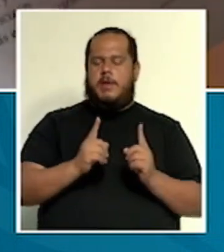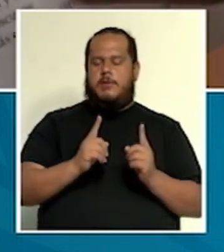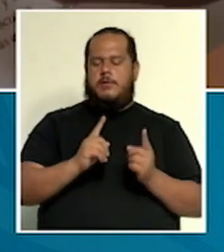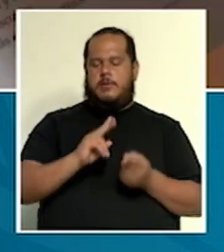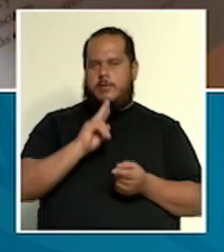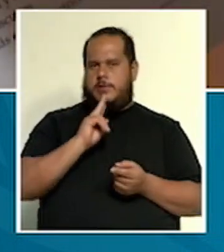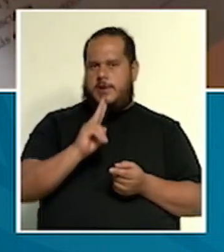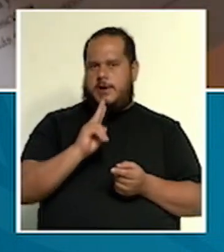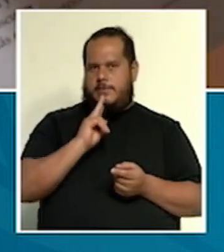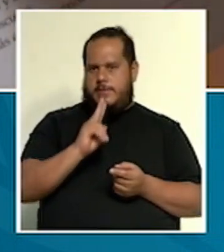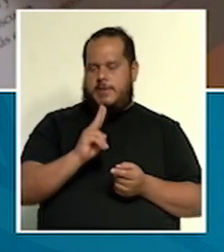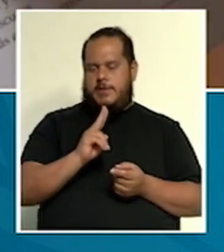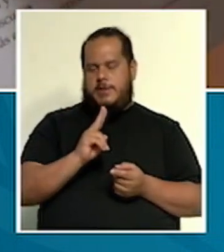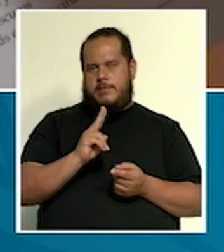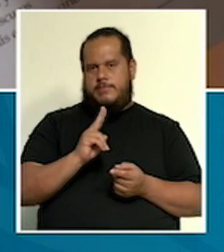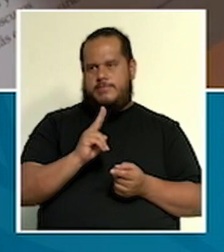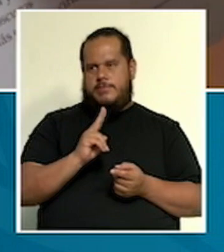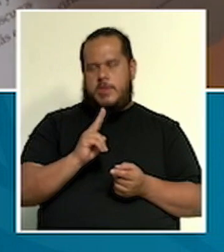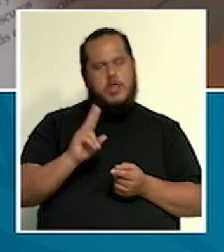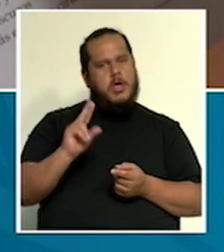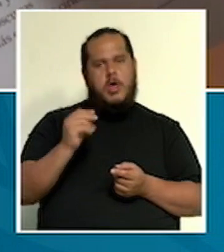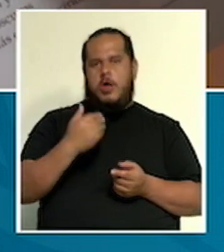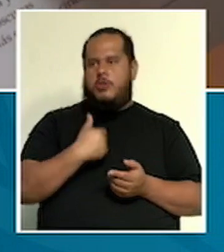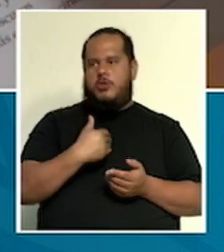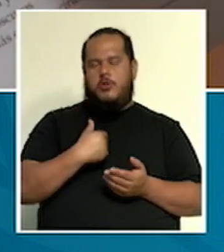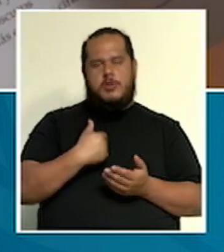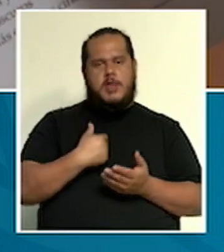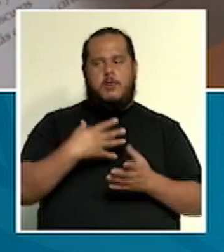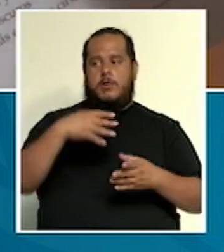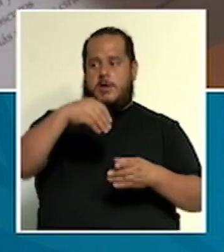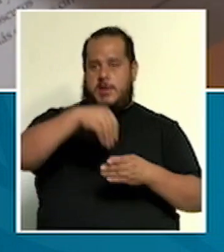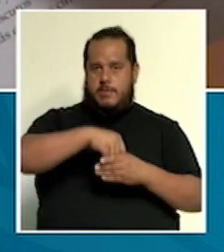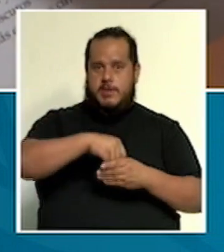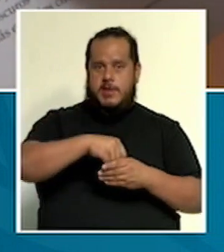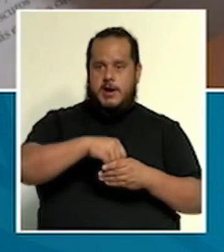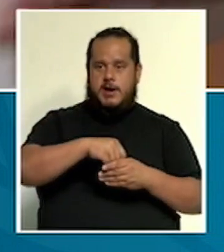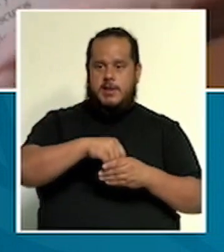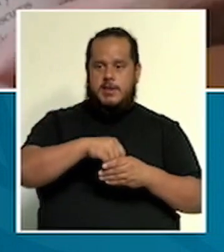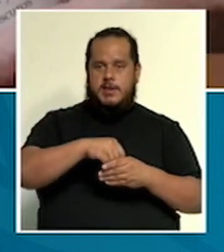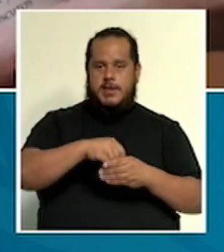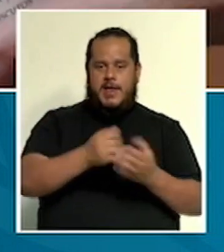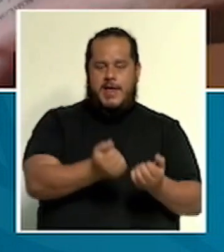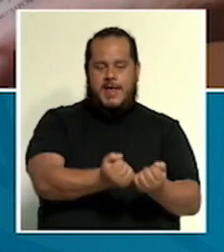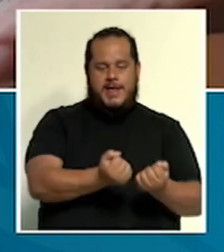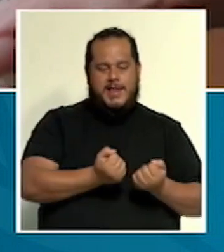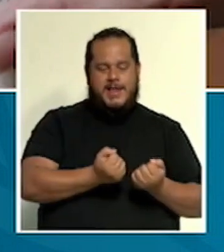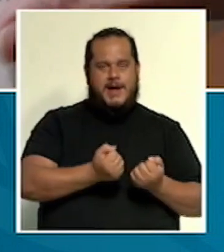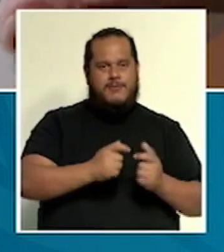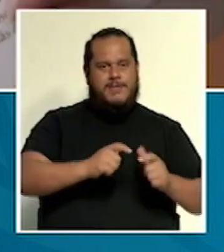realmente no tengo que meterlas en el cajón de la basura.